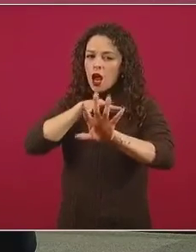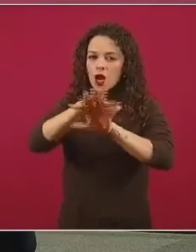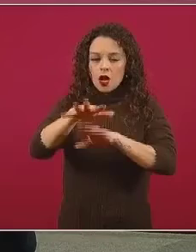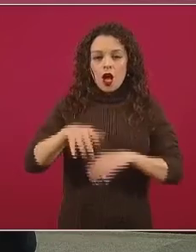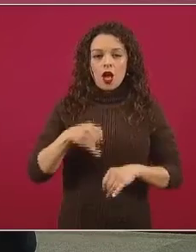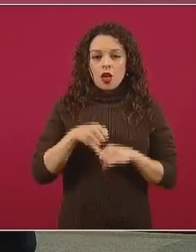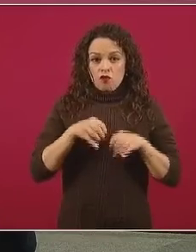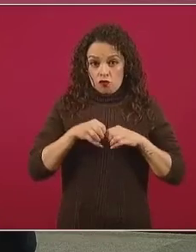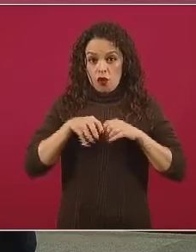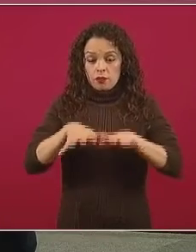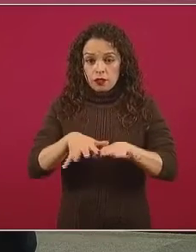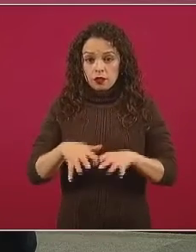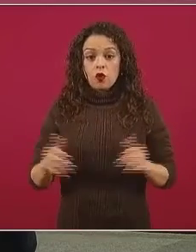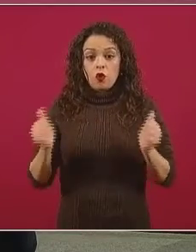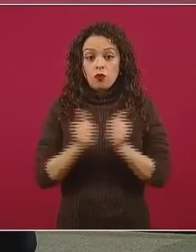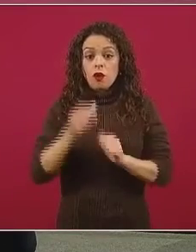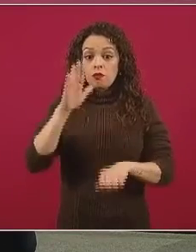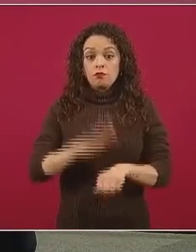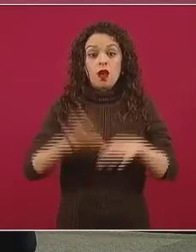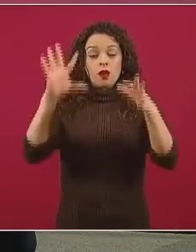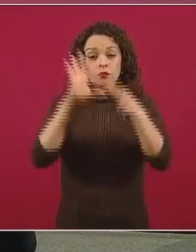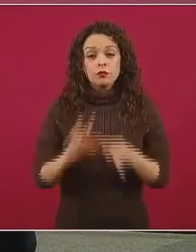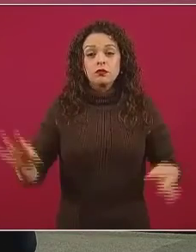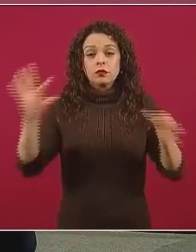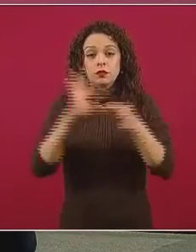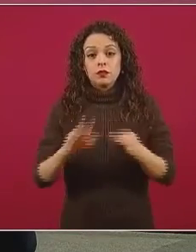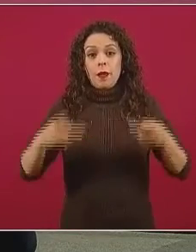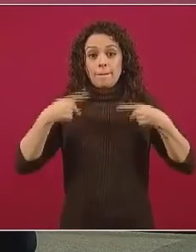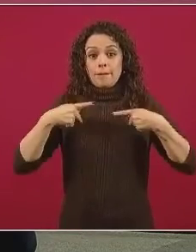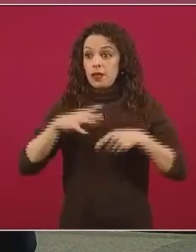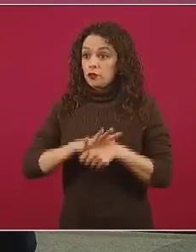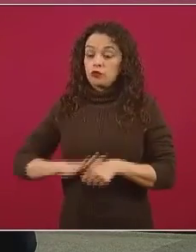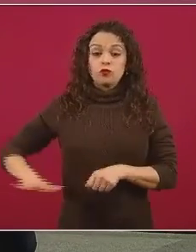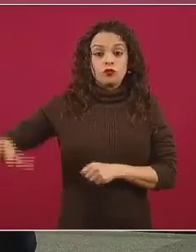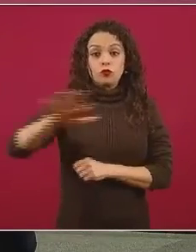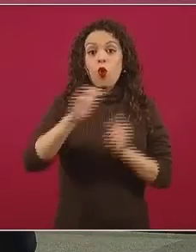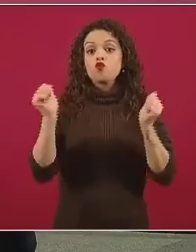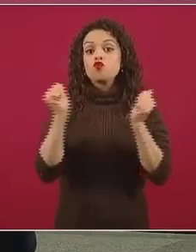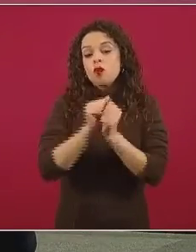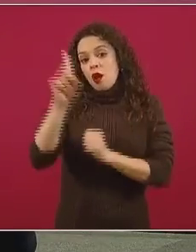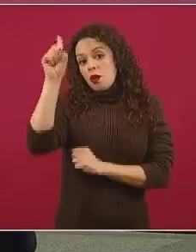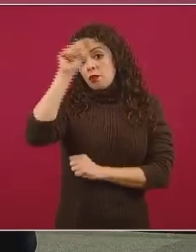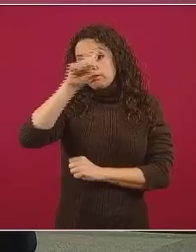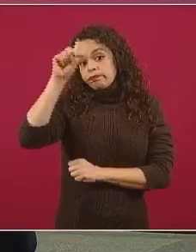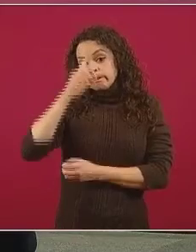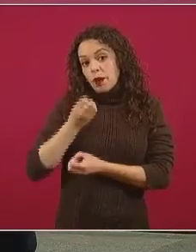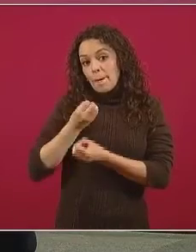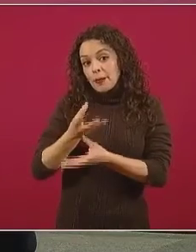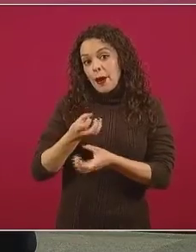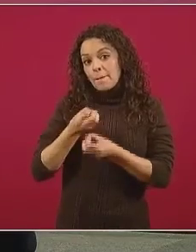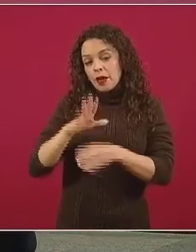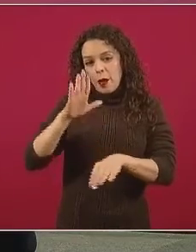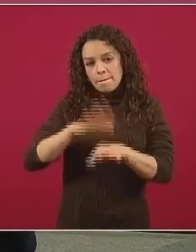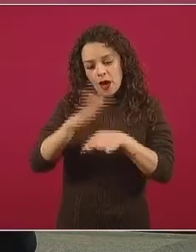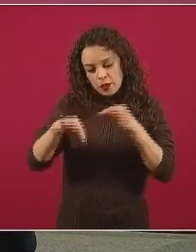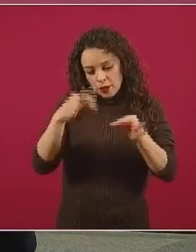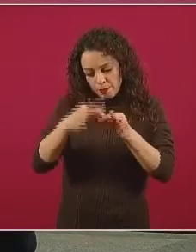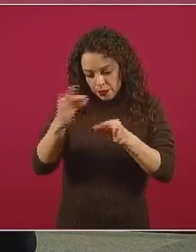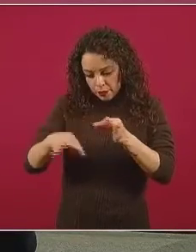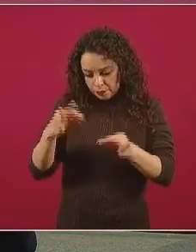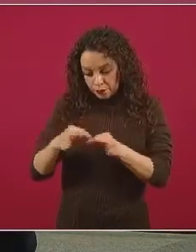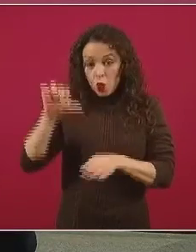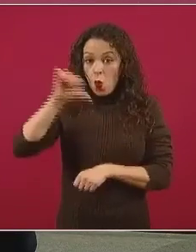información, acompañada además de explicaciones a la ciudadanía y de recomendaciones precisas, hoy lo ha hecho con